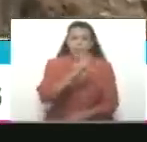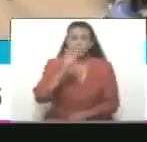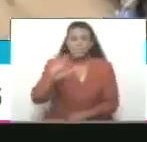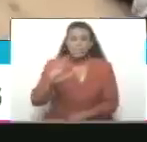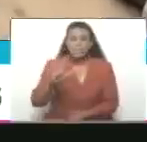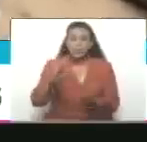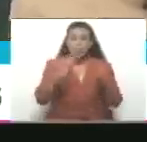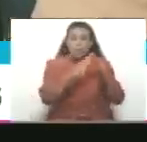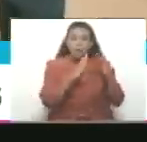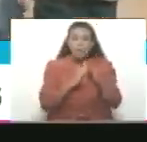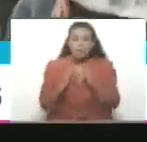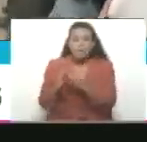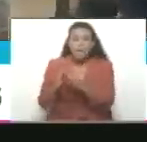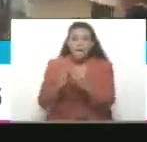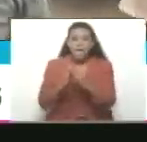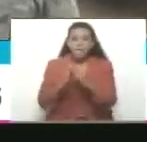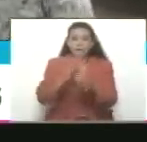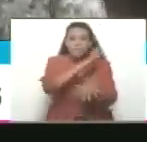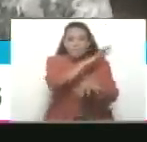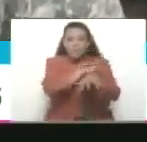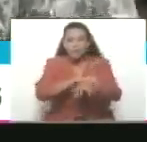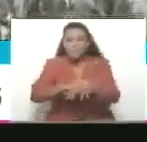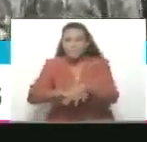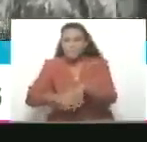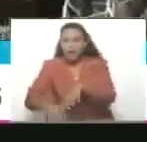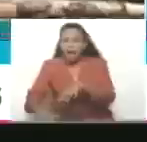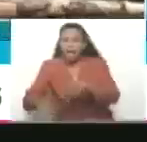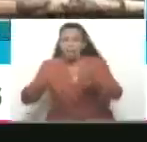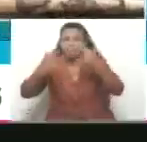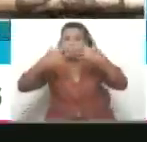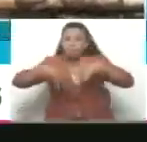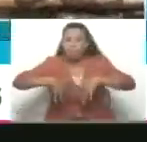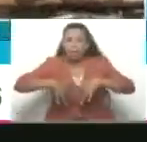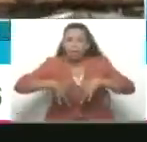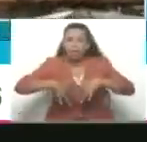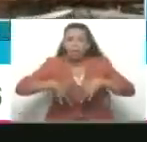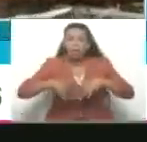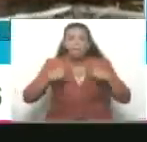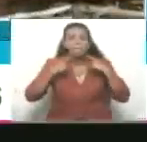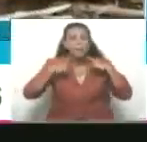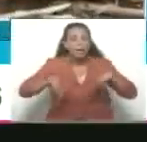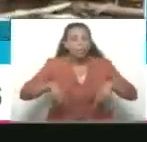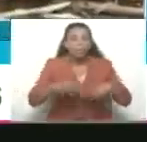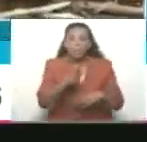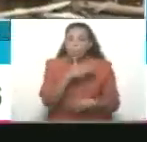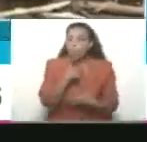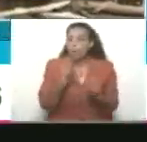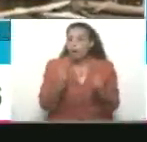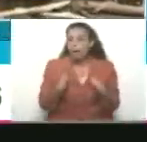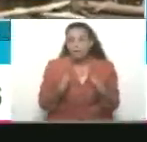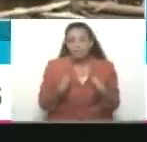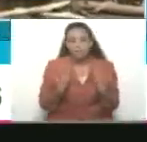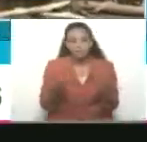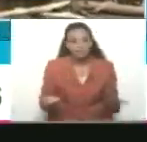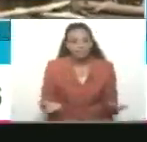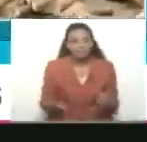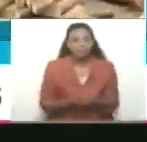viviendas que quedaron totalmente afectadas y en Pérdida total